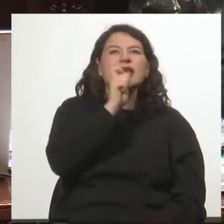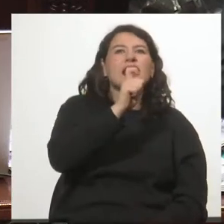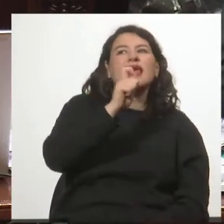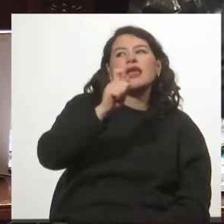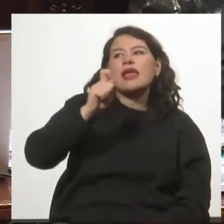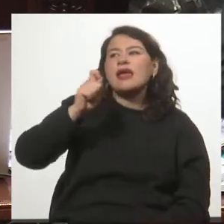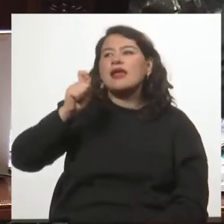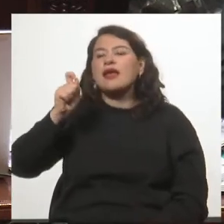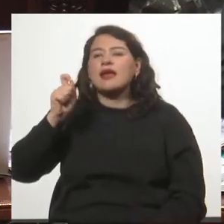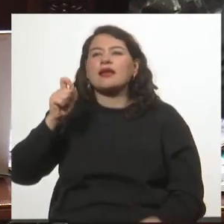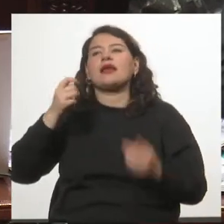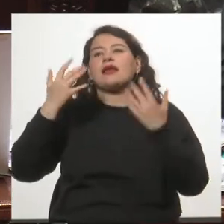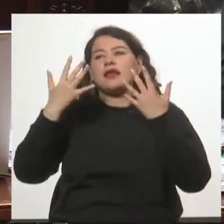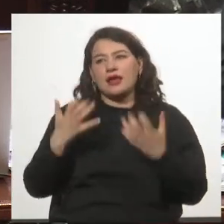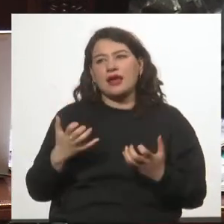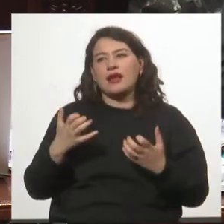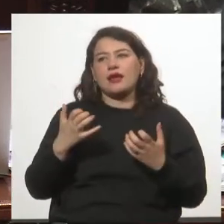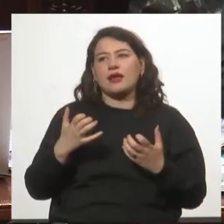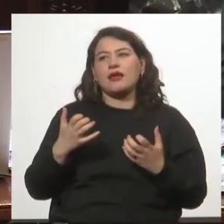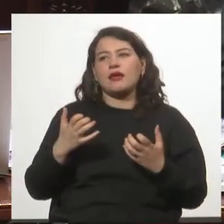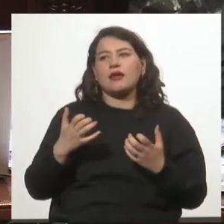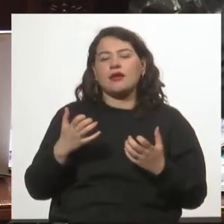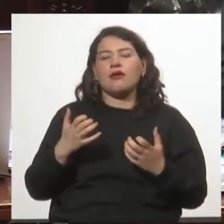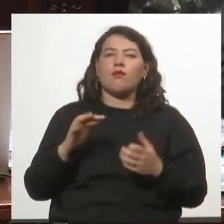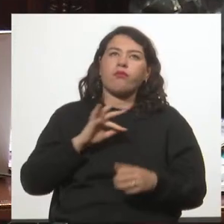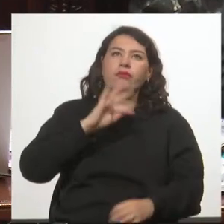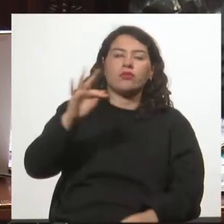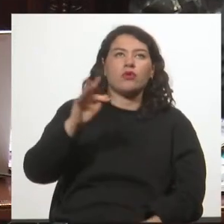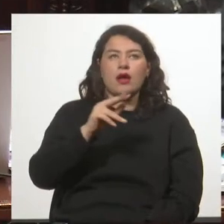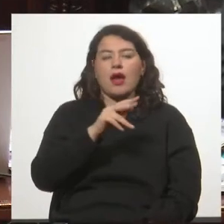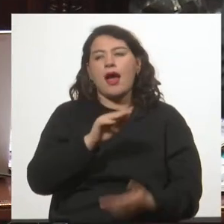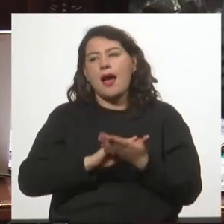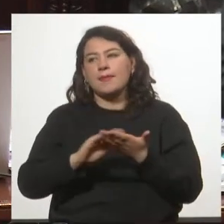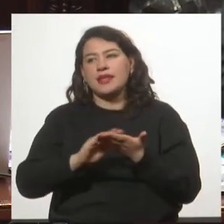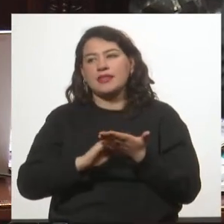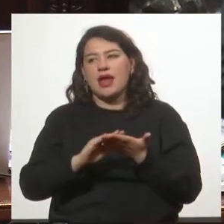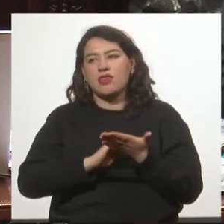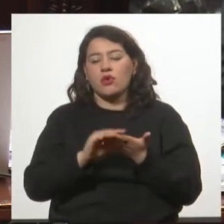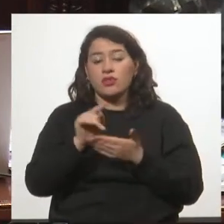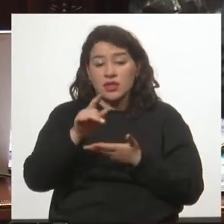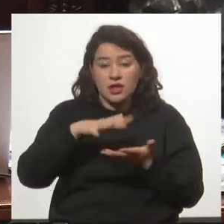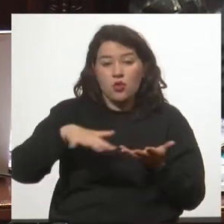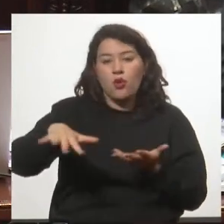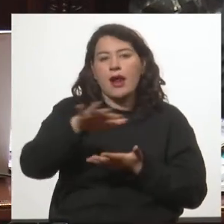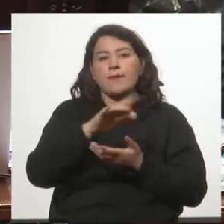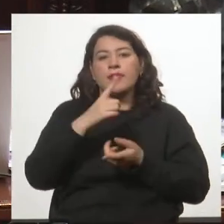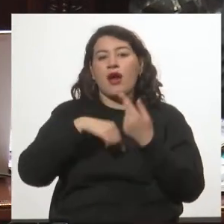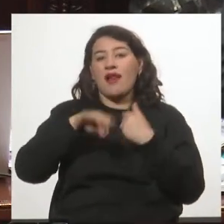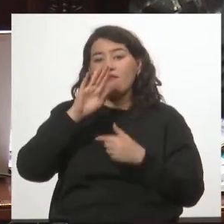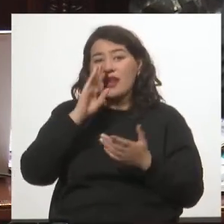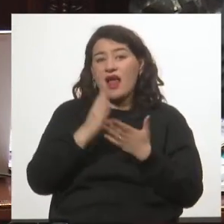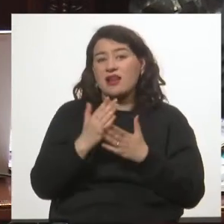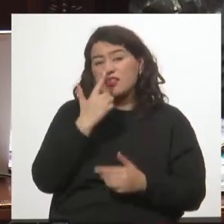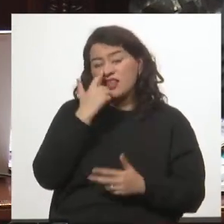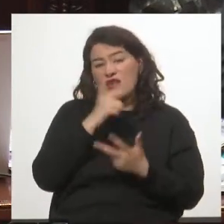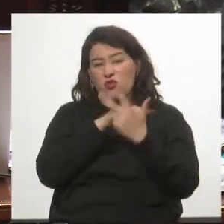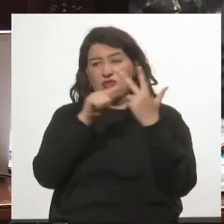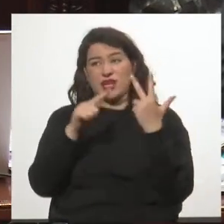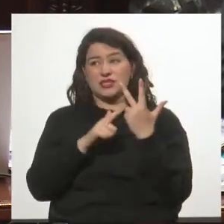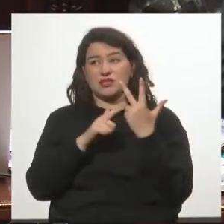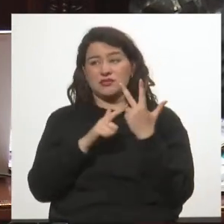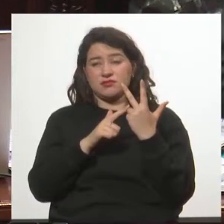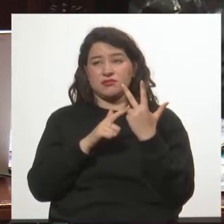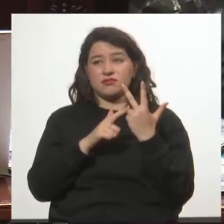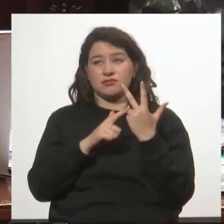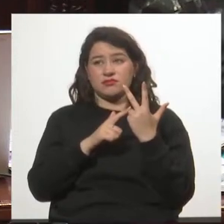llegar a ser los eventuales administradores de este complejo pero finalmente se interesaron 3